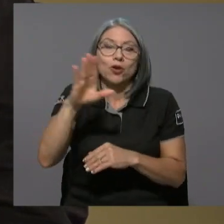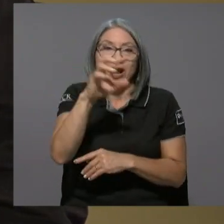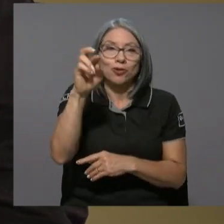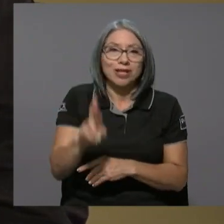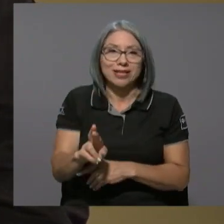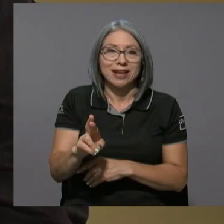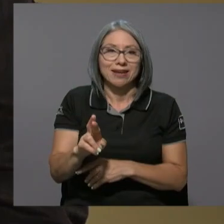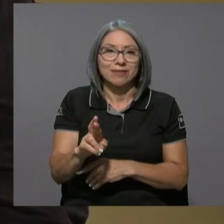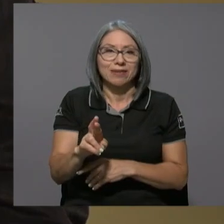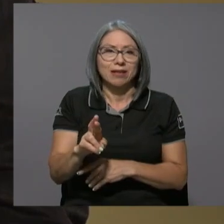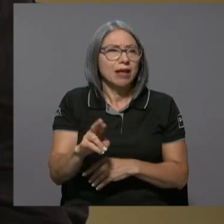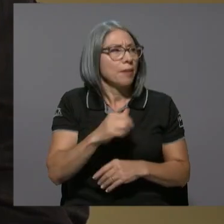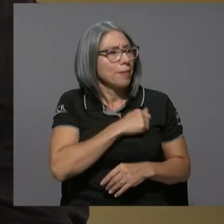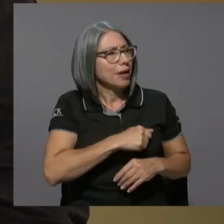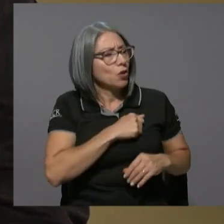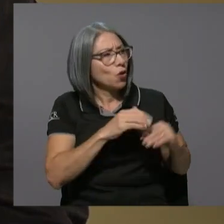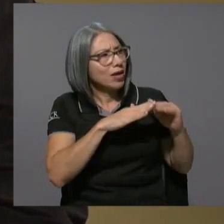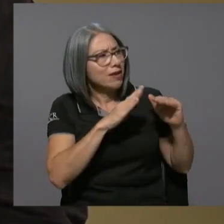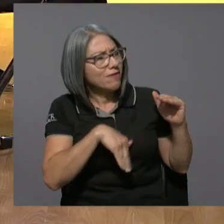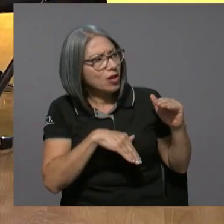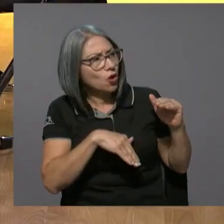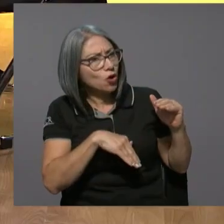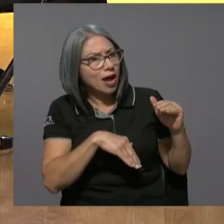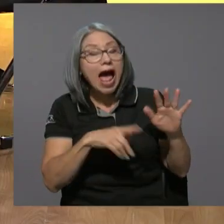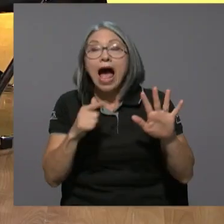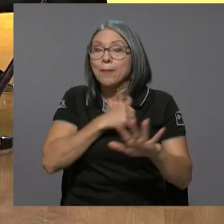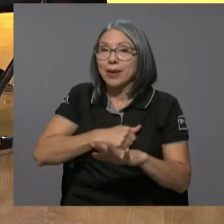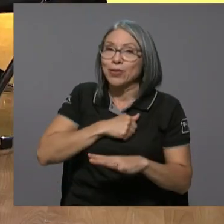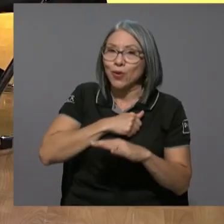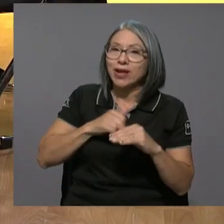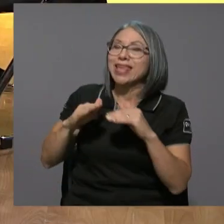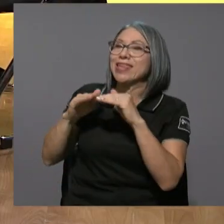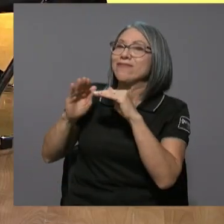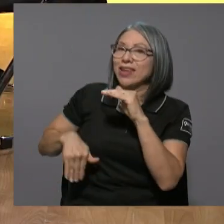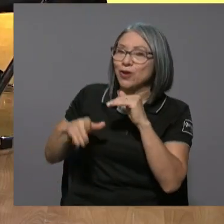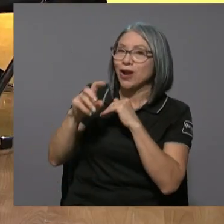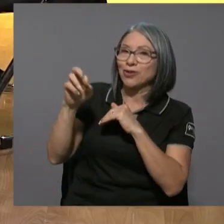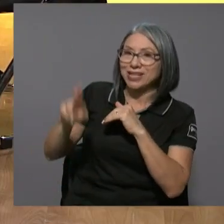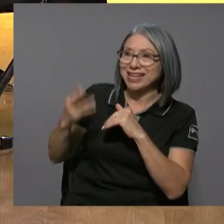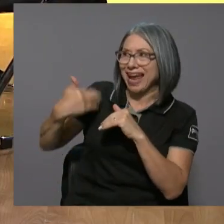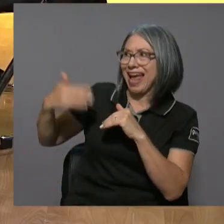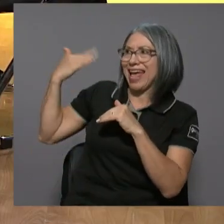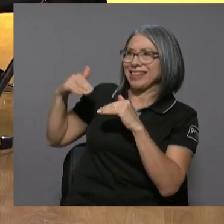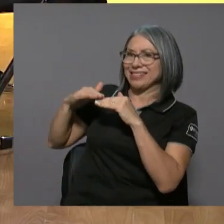verdad? Perdón, inferior, no superior. Perdón, inferior a Costa Rica, exactamente.